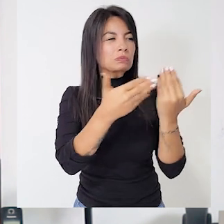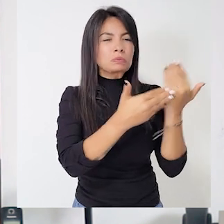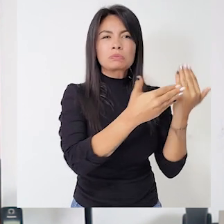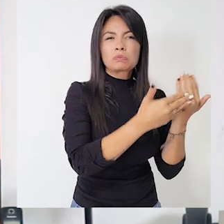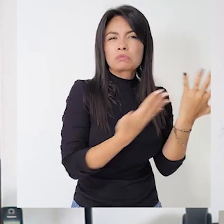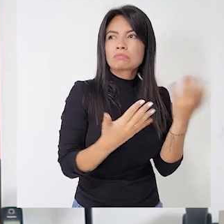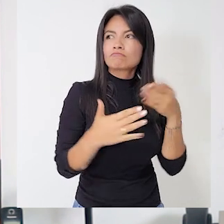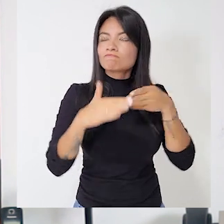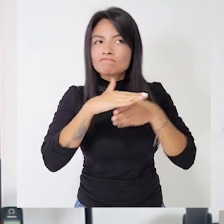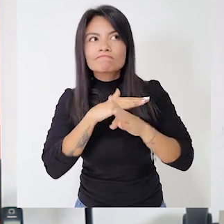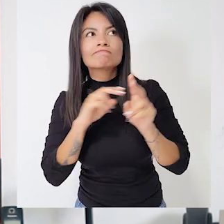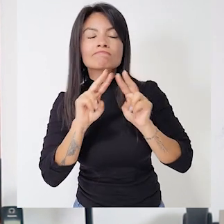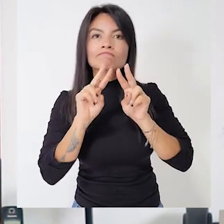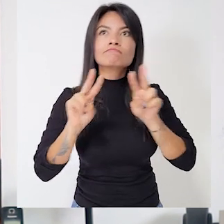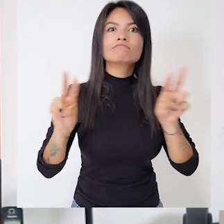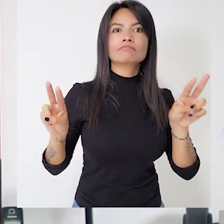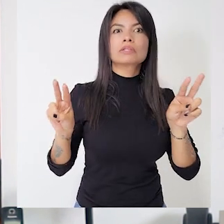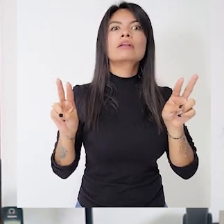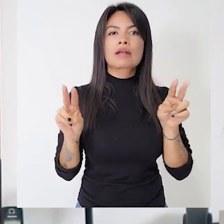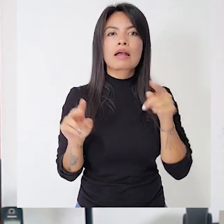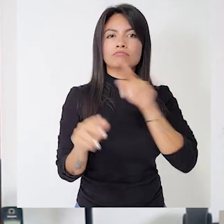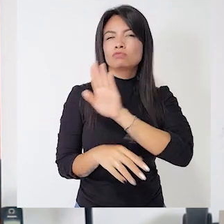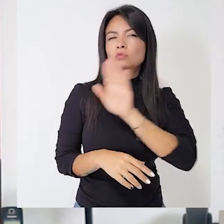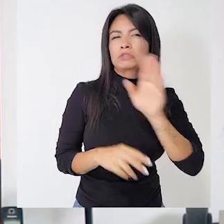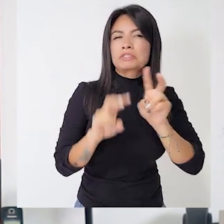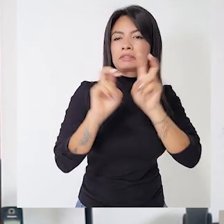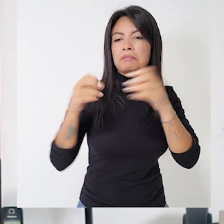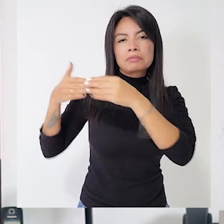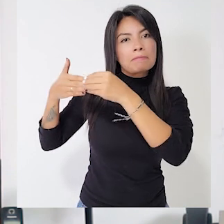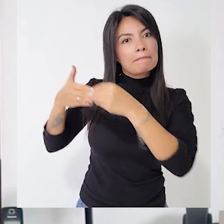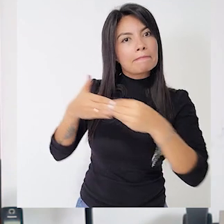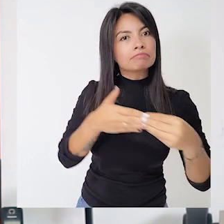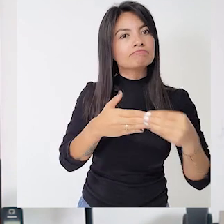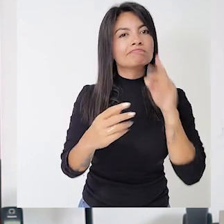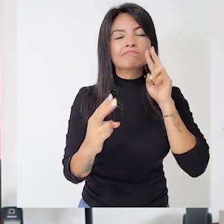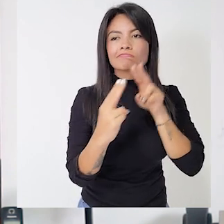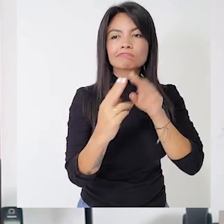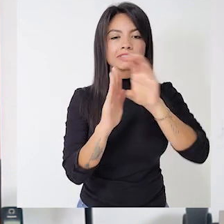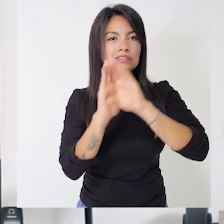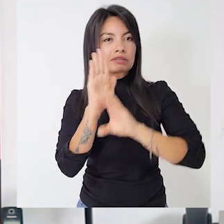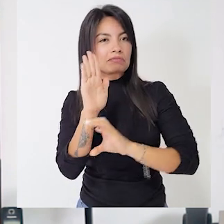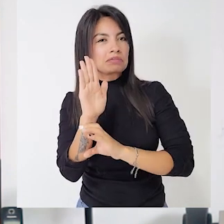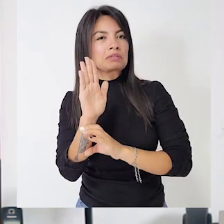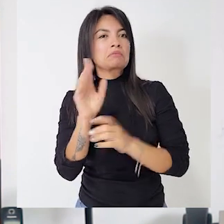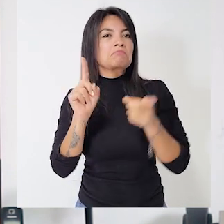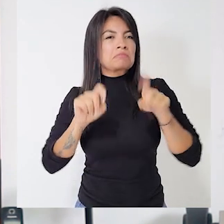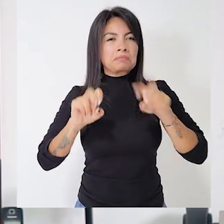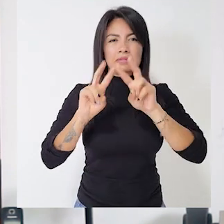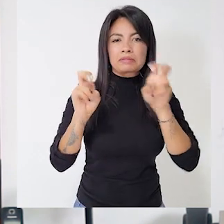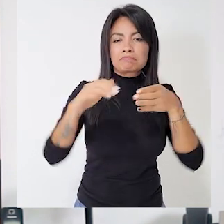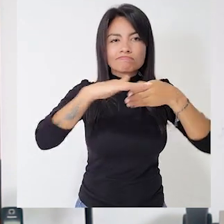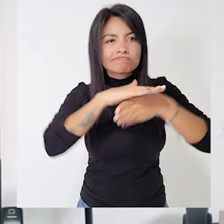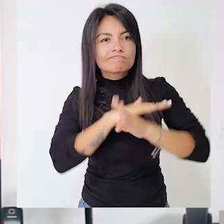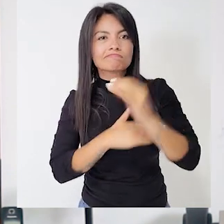esas innovaciones que tenemos para ustedes a nivel metodológico, a nivel curricular